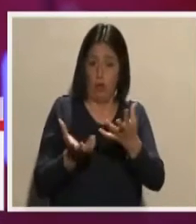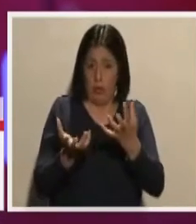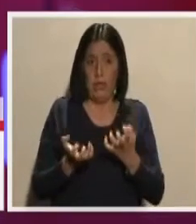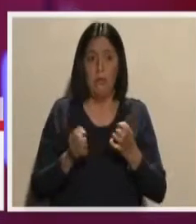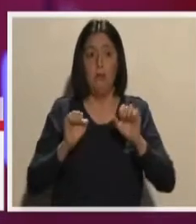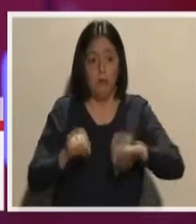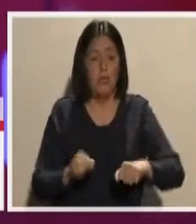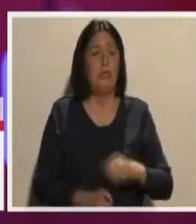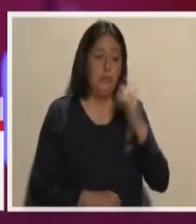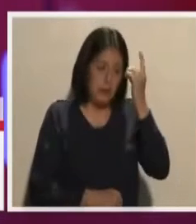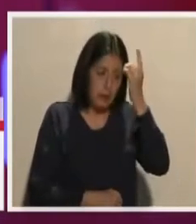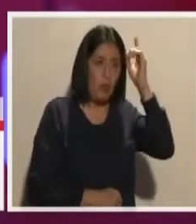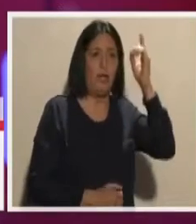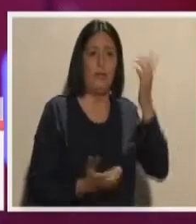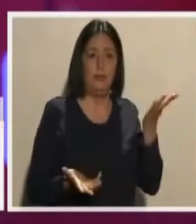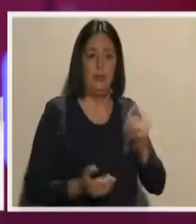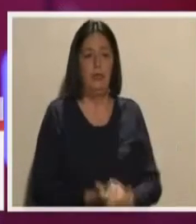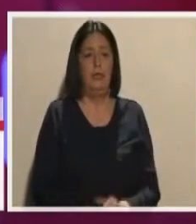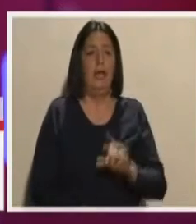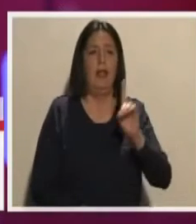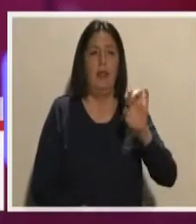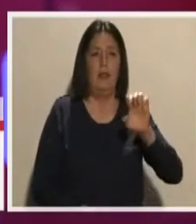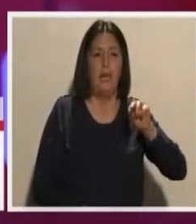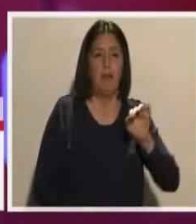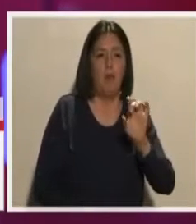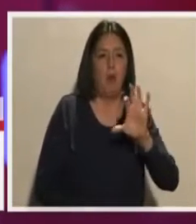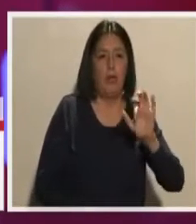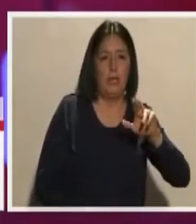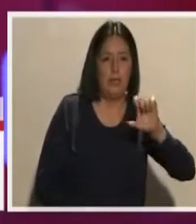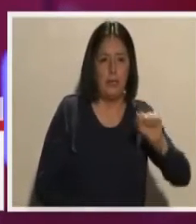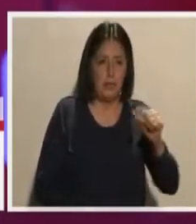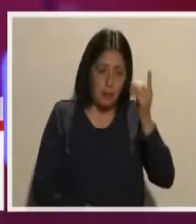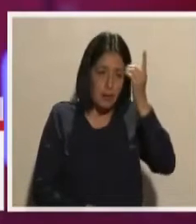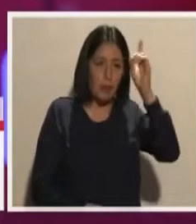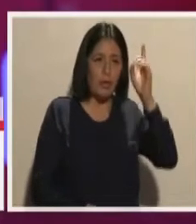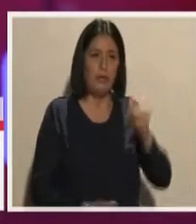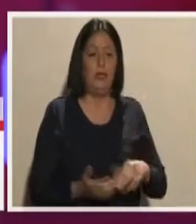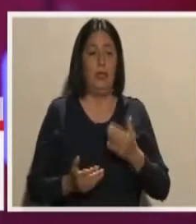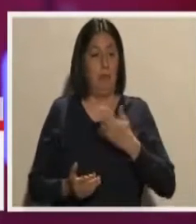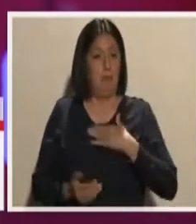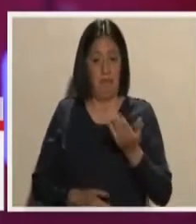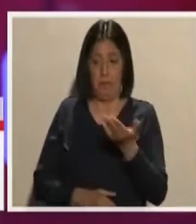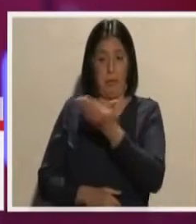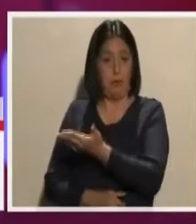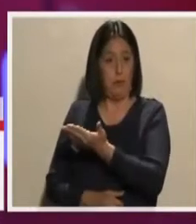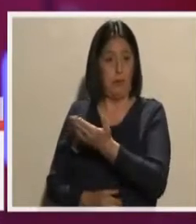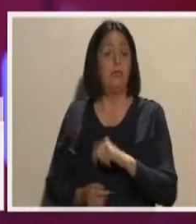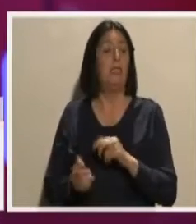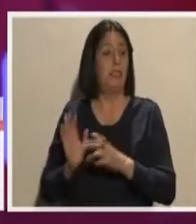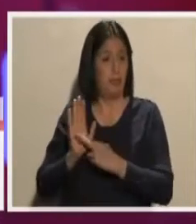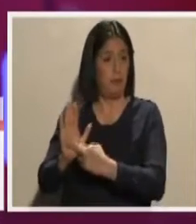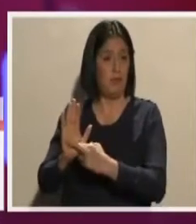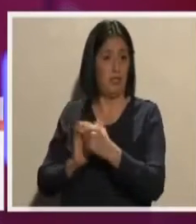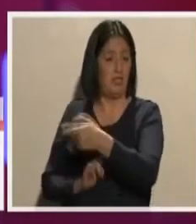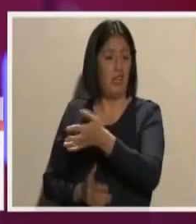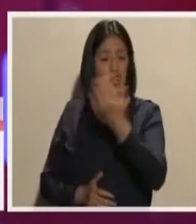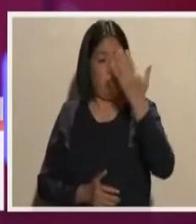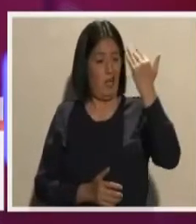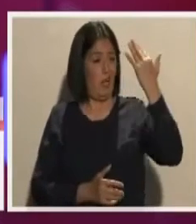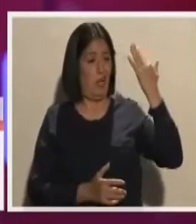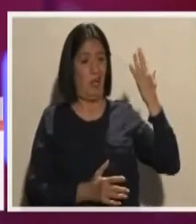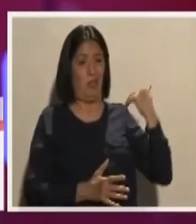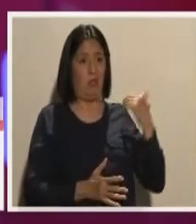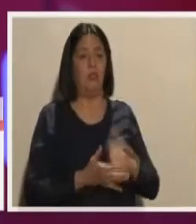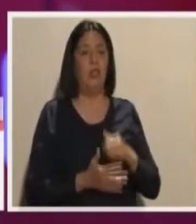es democracia. Mi contrincante representa una tendencia que nos dominó en los